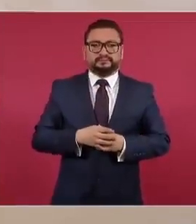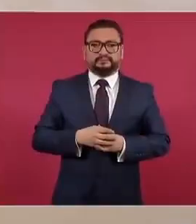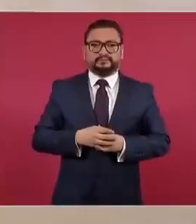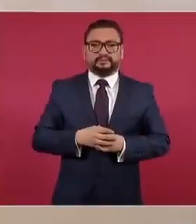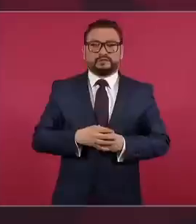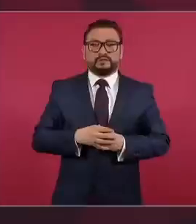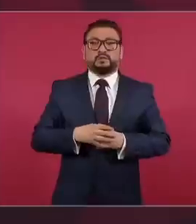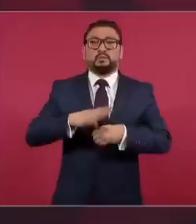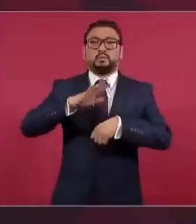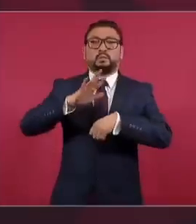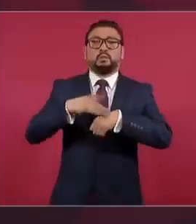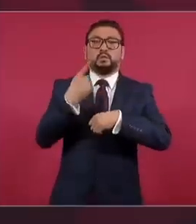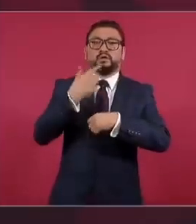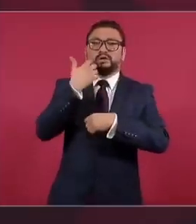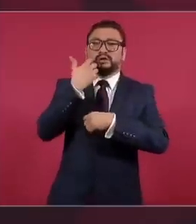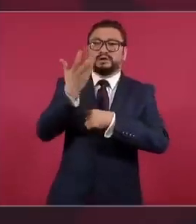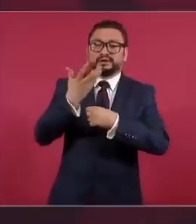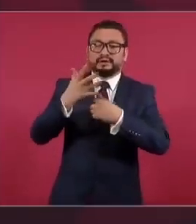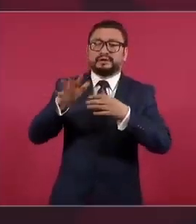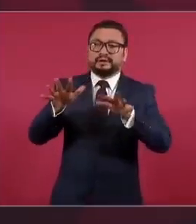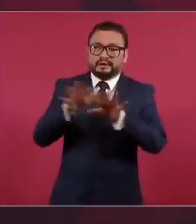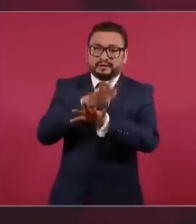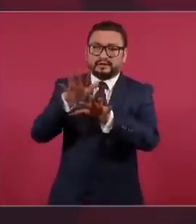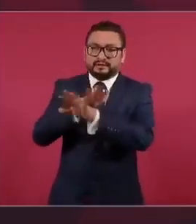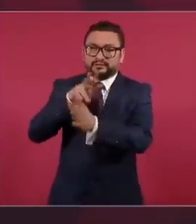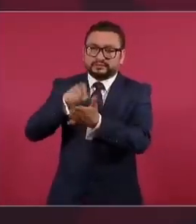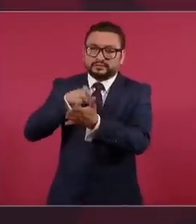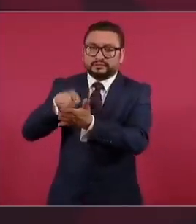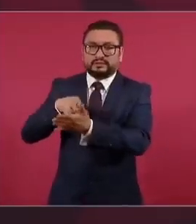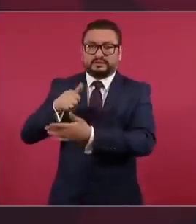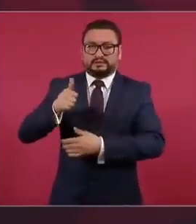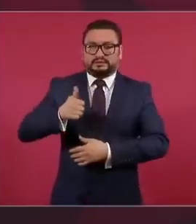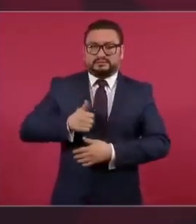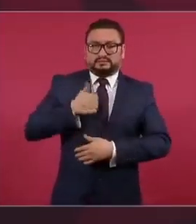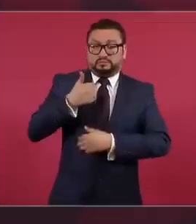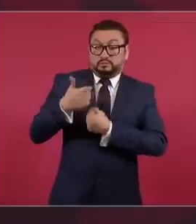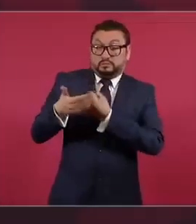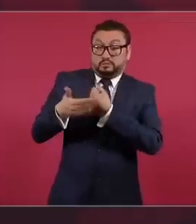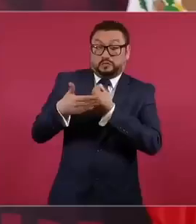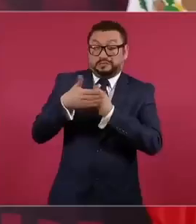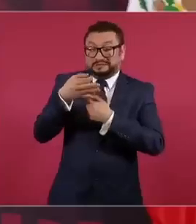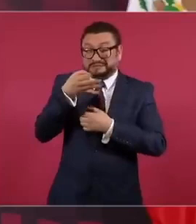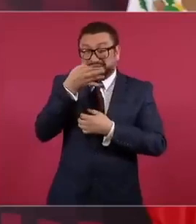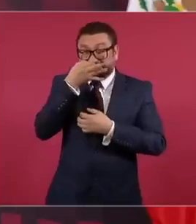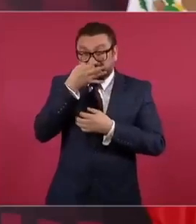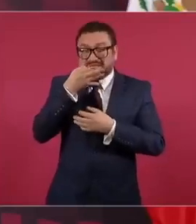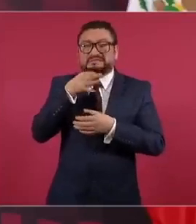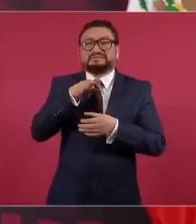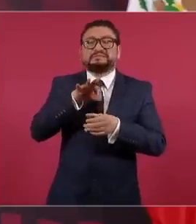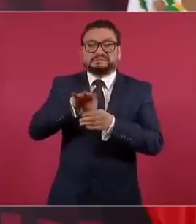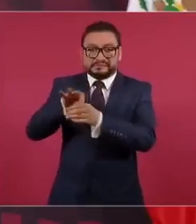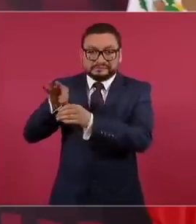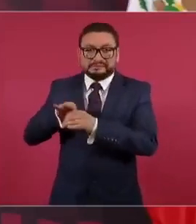con los cambios y aprovechando que vienen las elecciones. Claro,